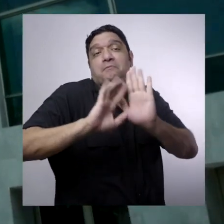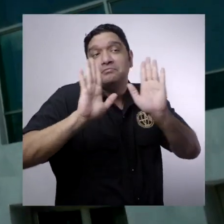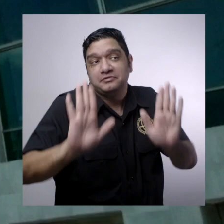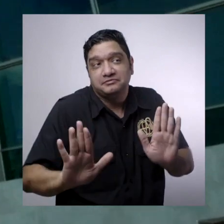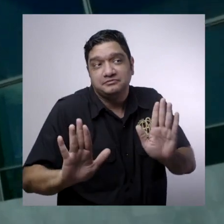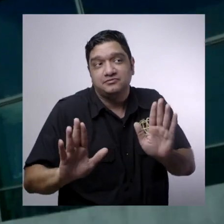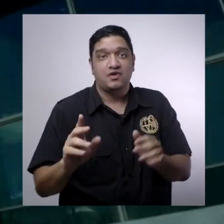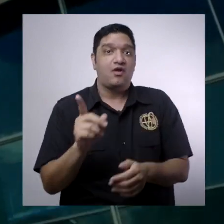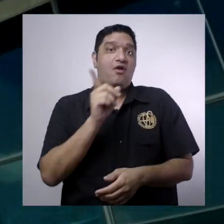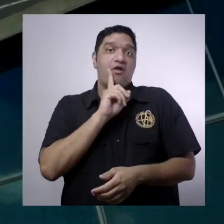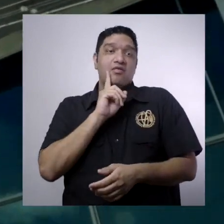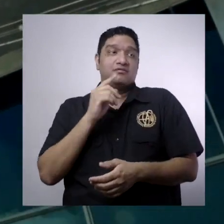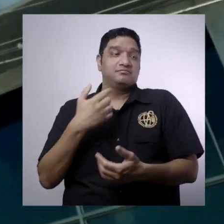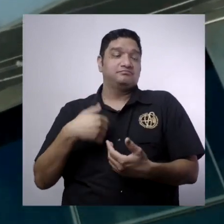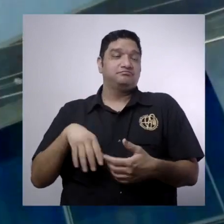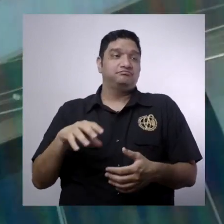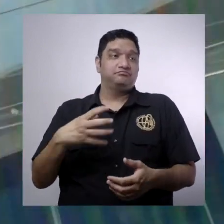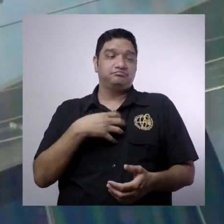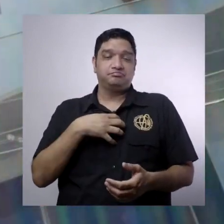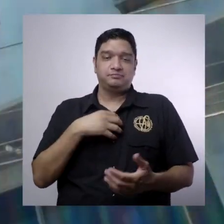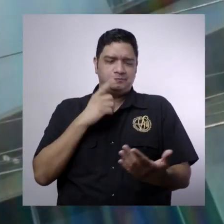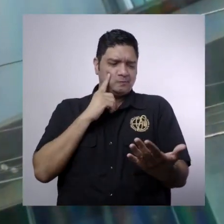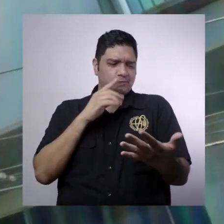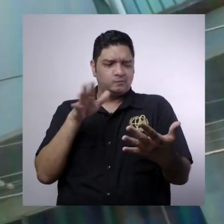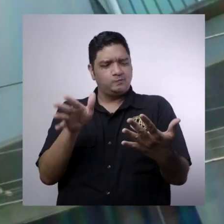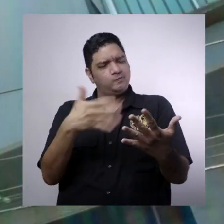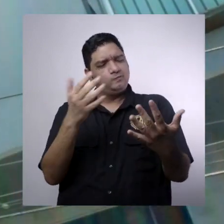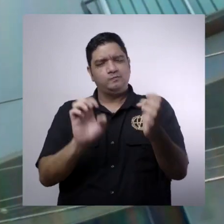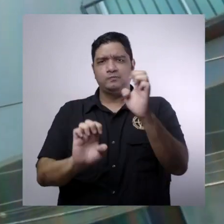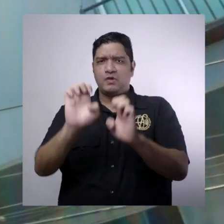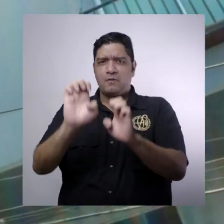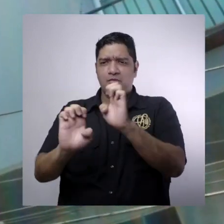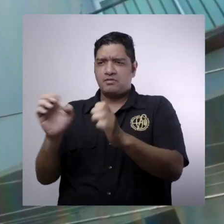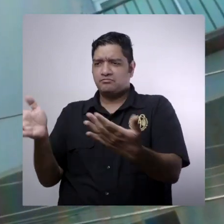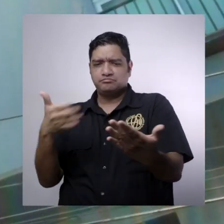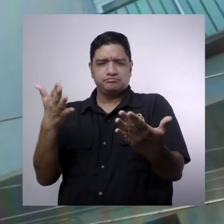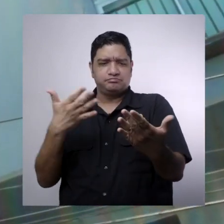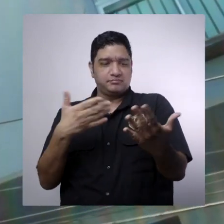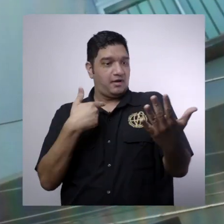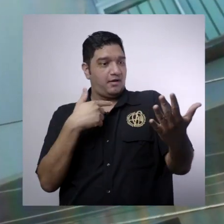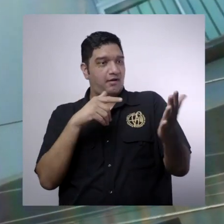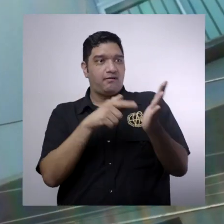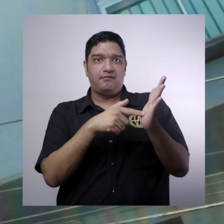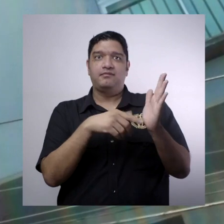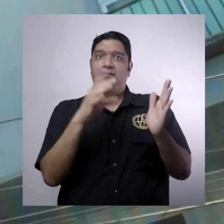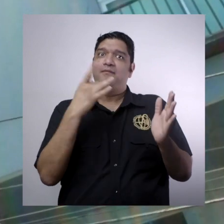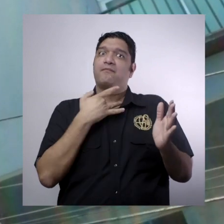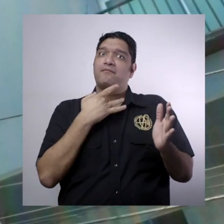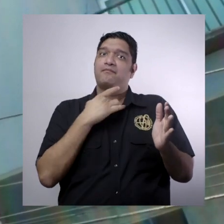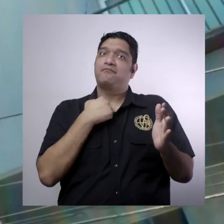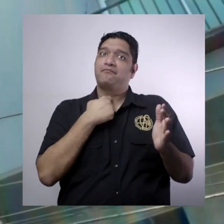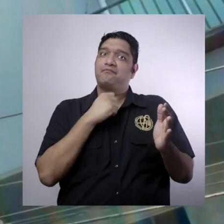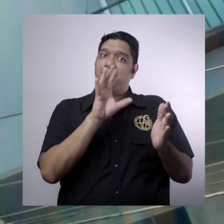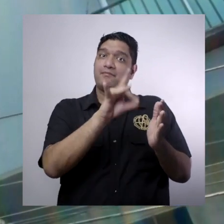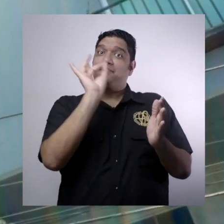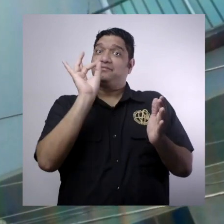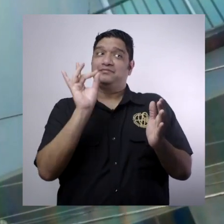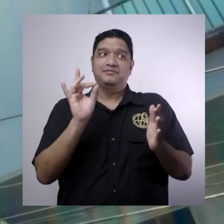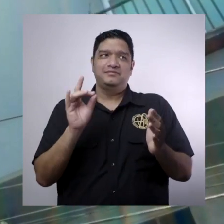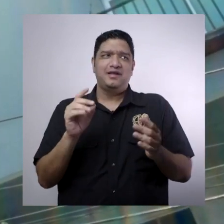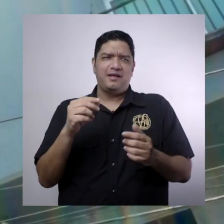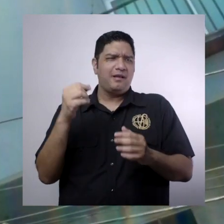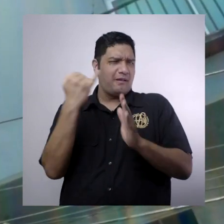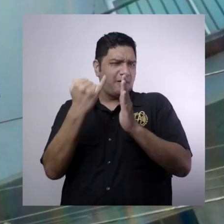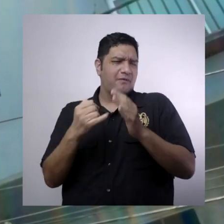Es una obra que en realidad, pues, es bastante simple, son dos árboles. Es bastante simple